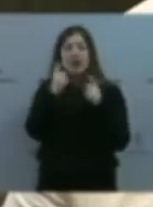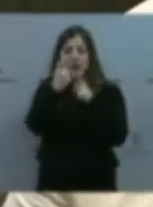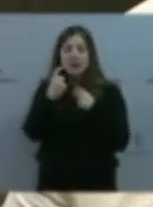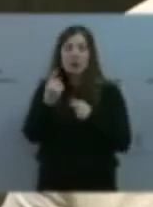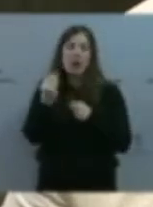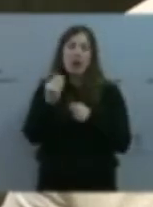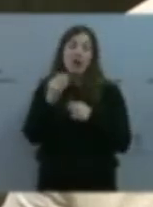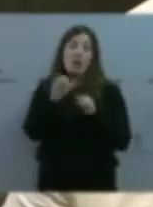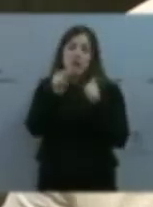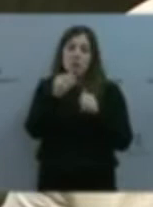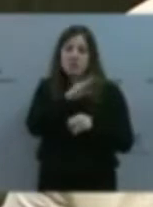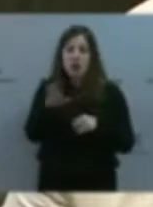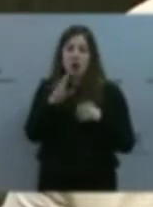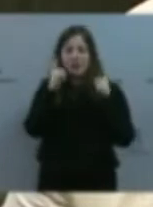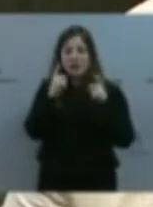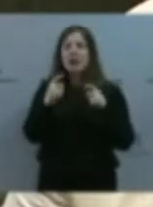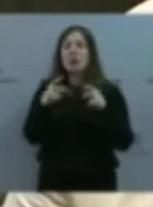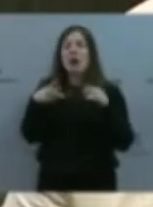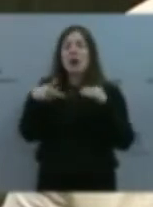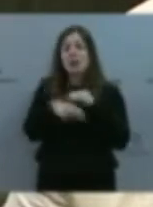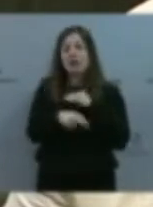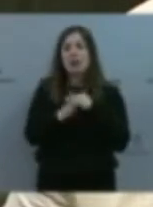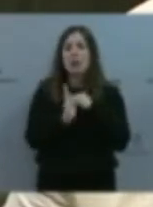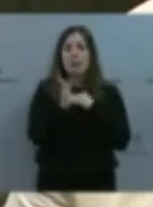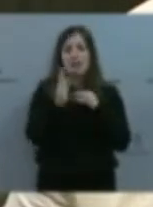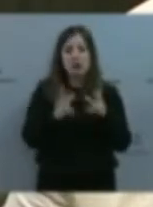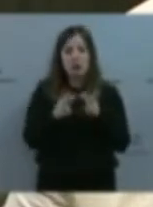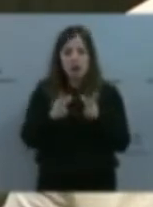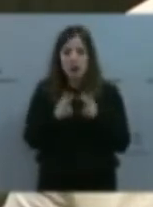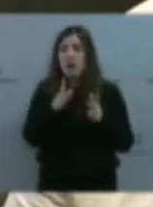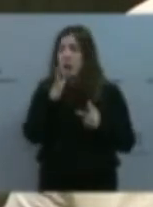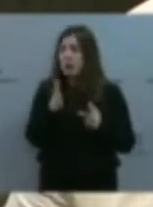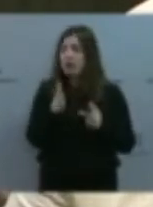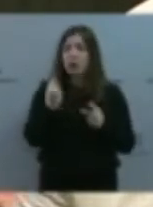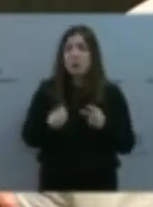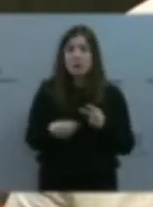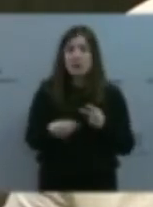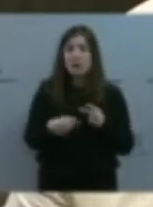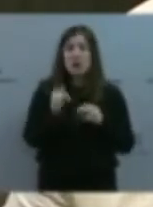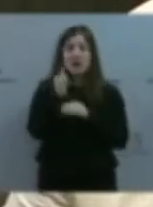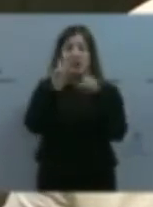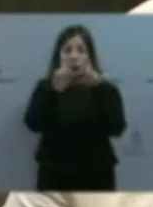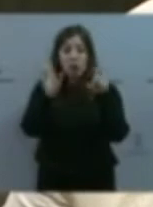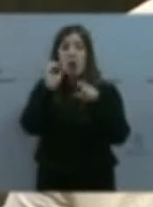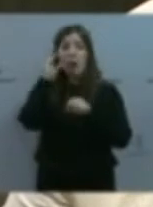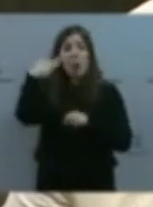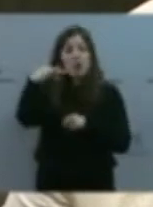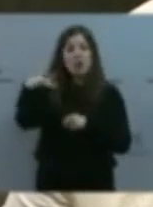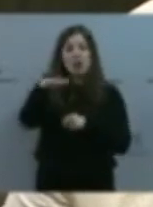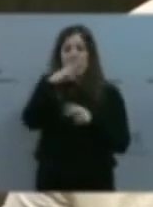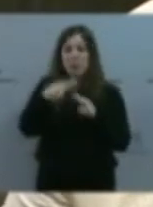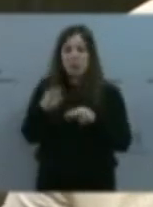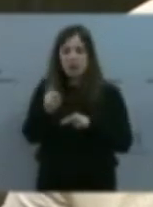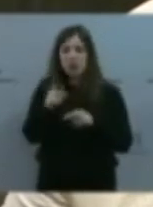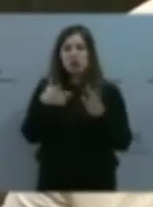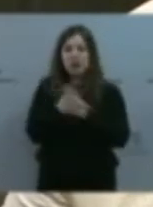sociedad. No es la institución, por tanto, el espacio único de la política, sino una de las facetas de lo social. Y aun así no negamos